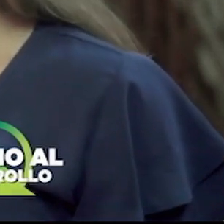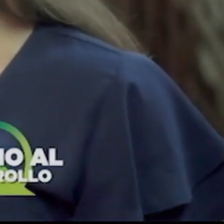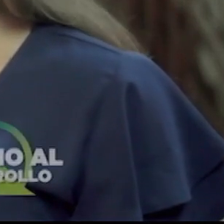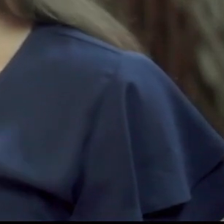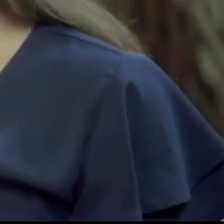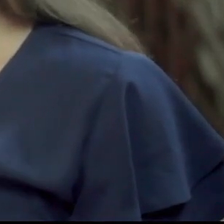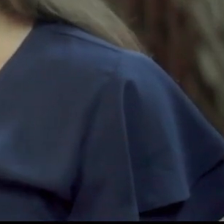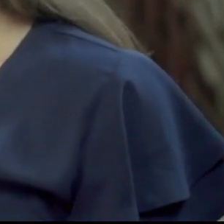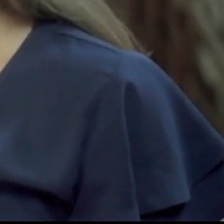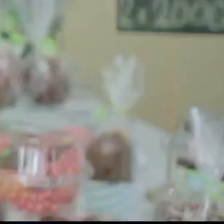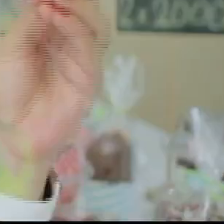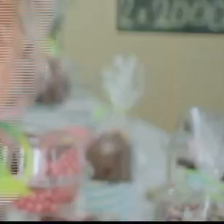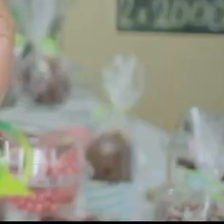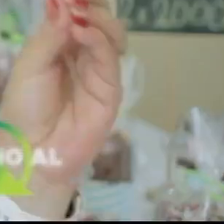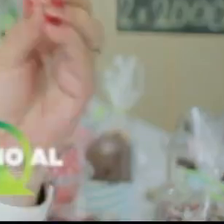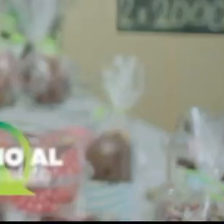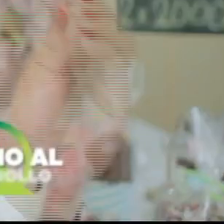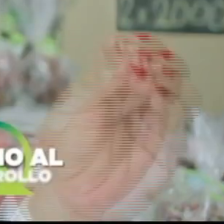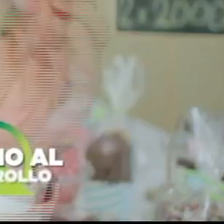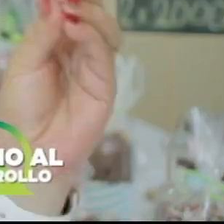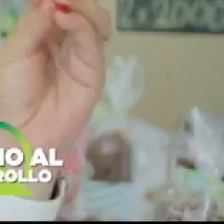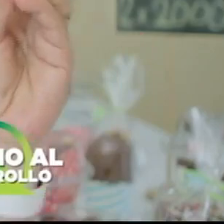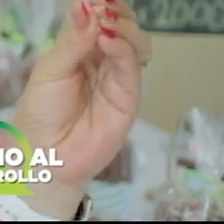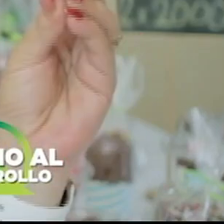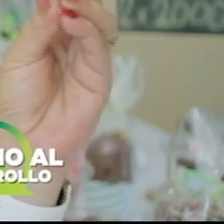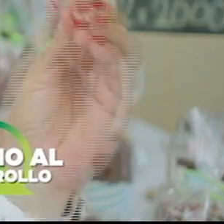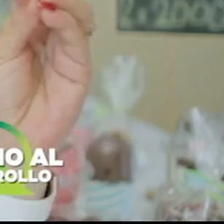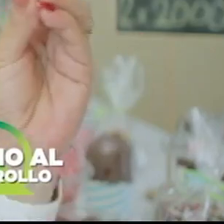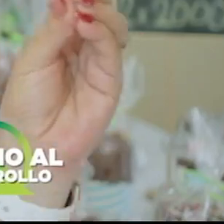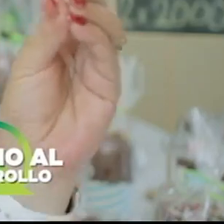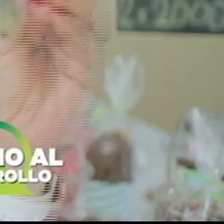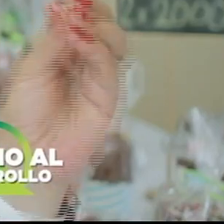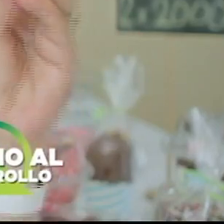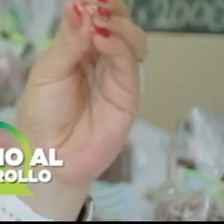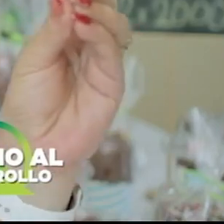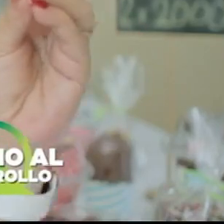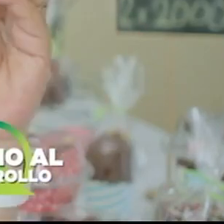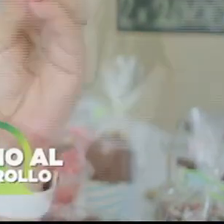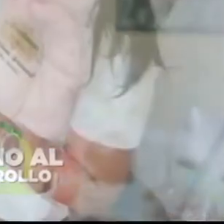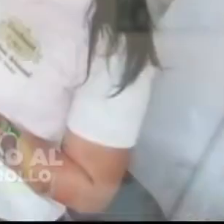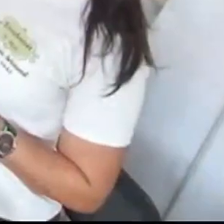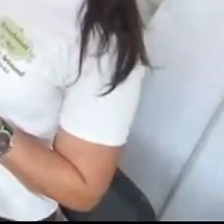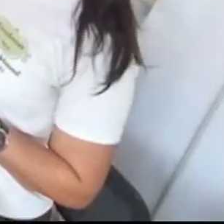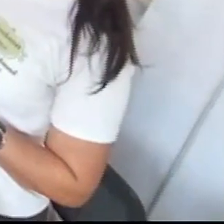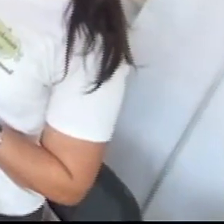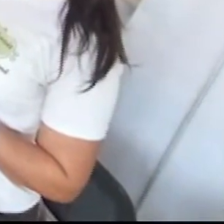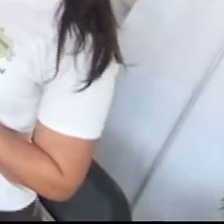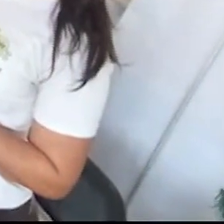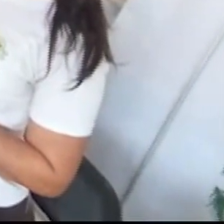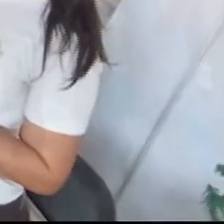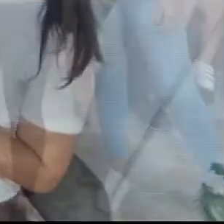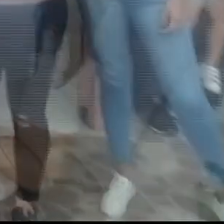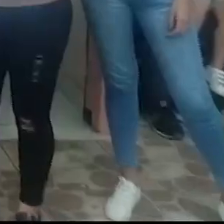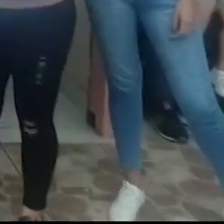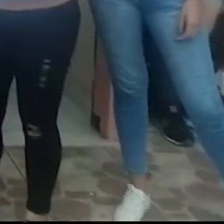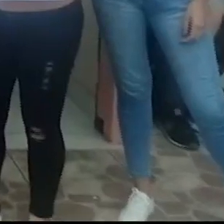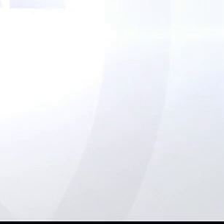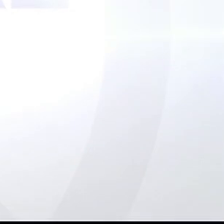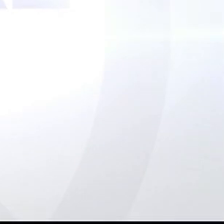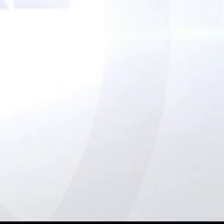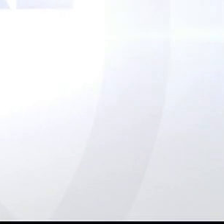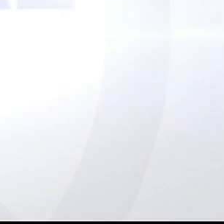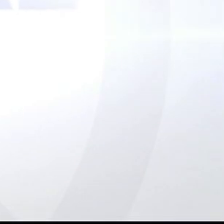soldado desconocido. Por el mundo entro a mi casa, los viernes a las 8:30 de la noche, aquí en